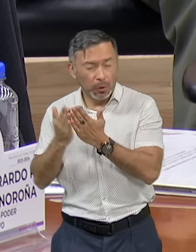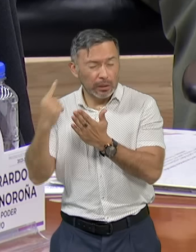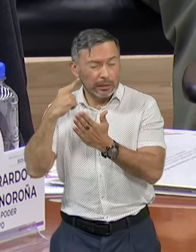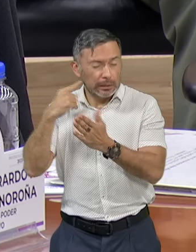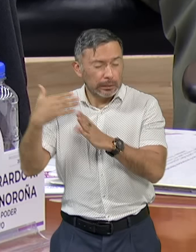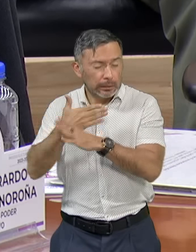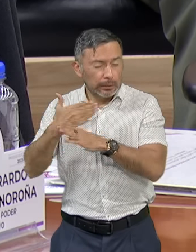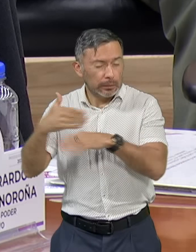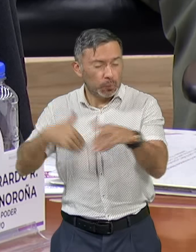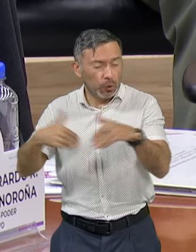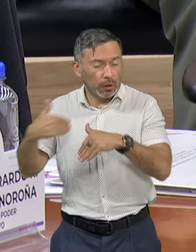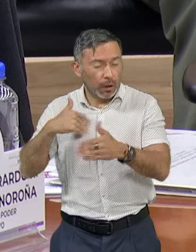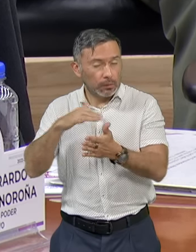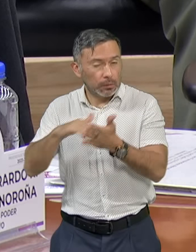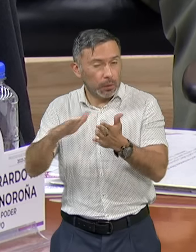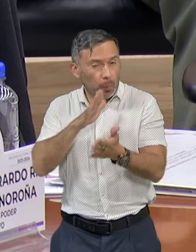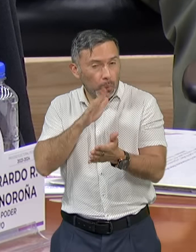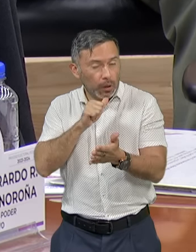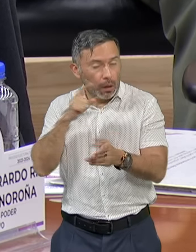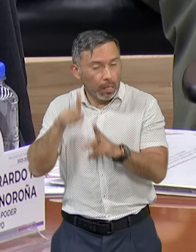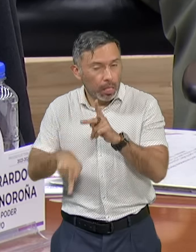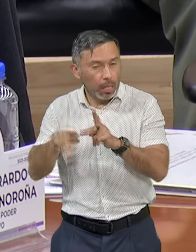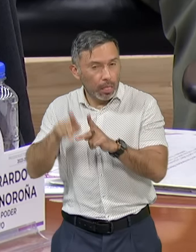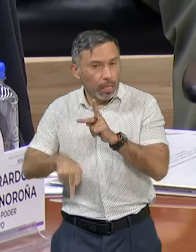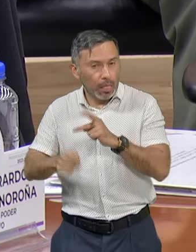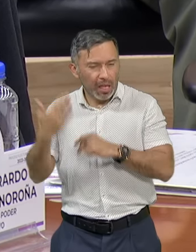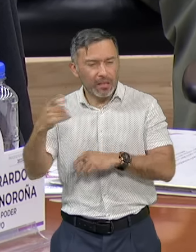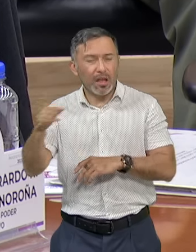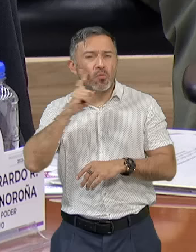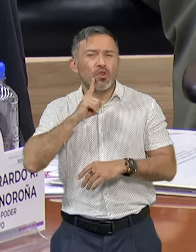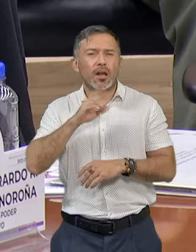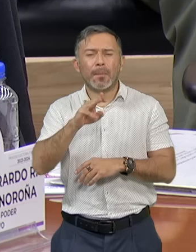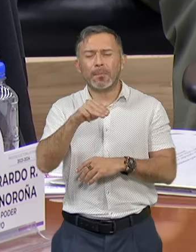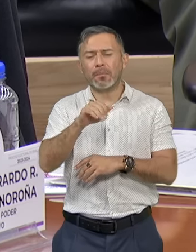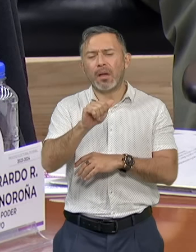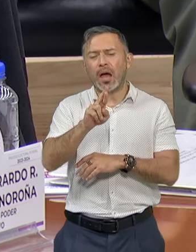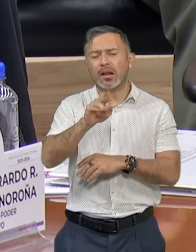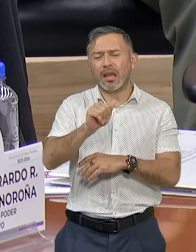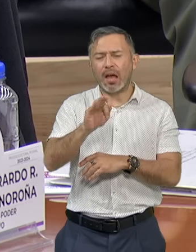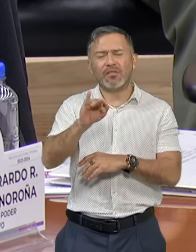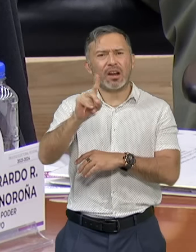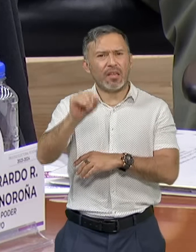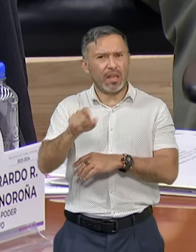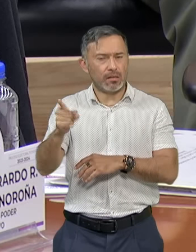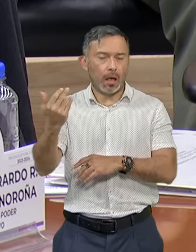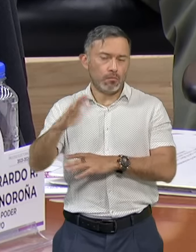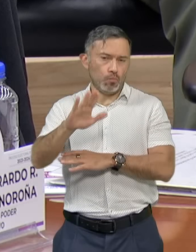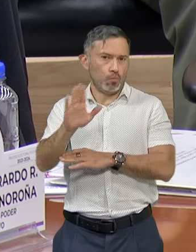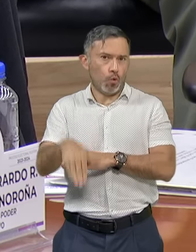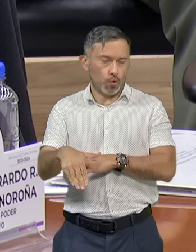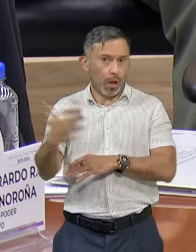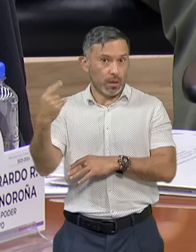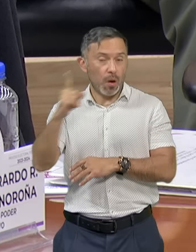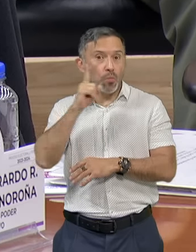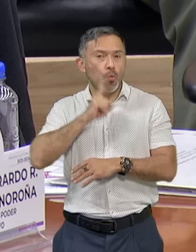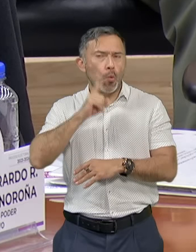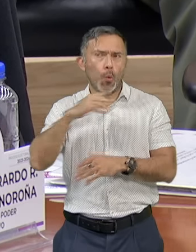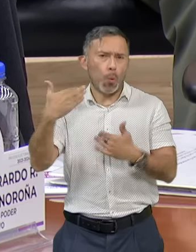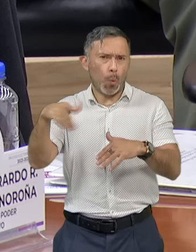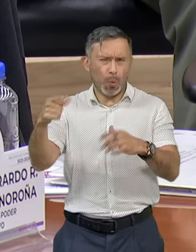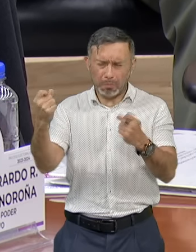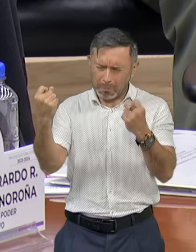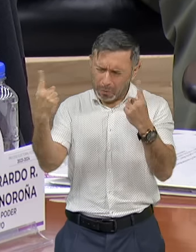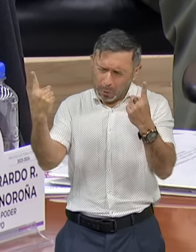María Fernanda Campa uranga larga vida María Fernanda Campa uranga que ya murió la primer mujer geóloga montaña de ser